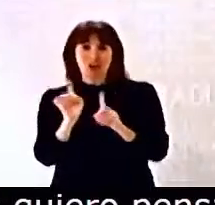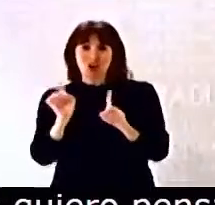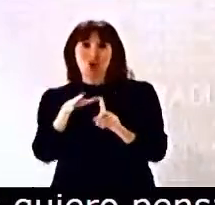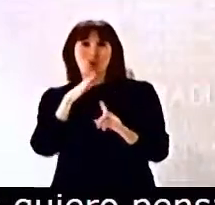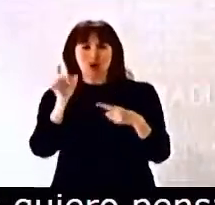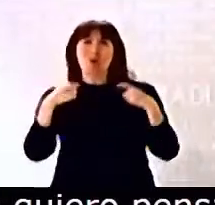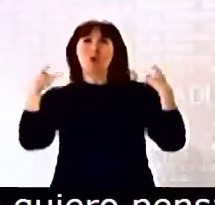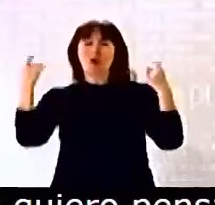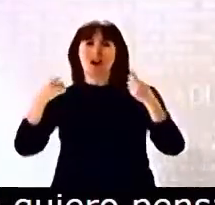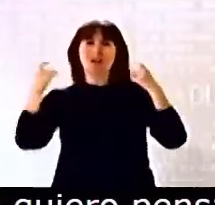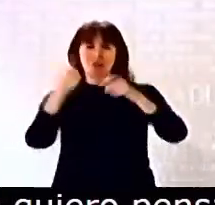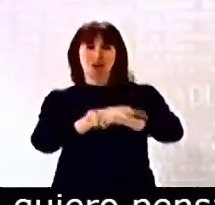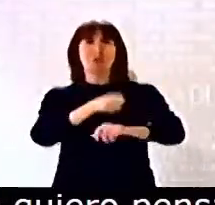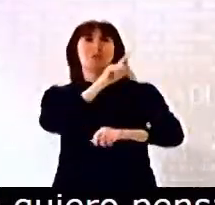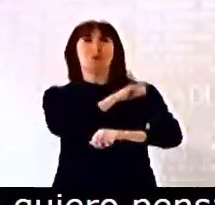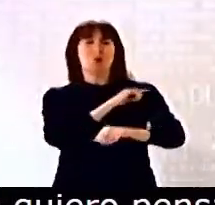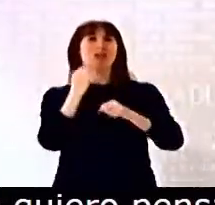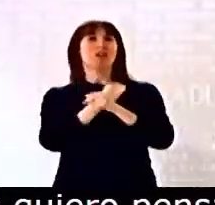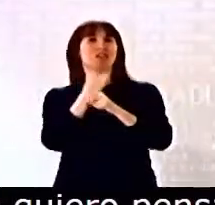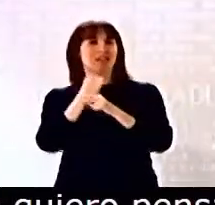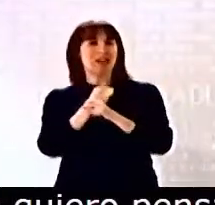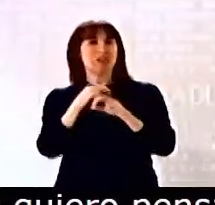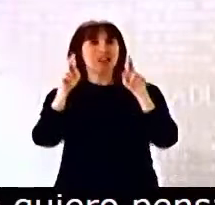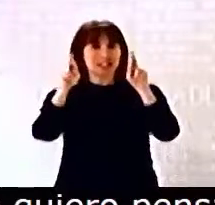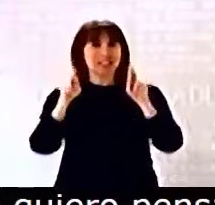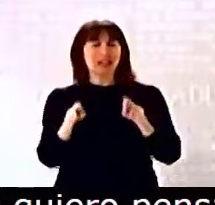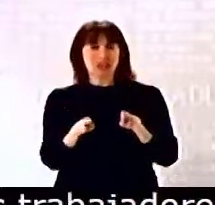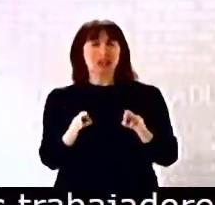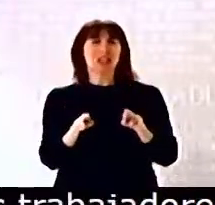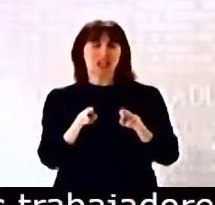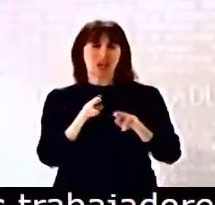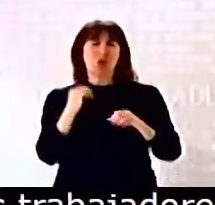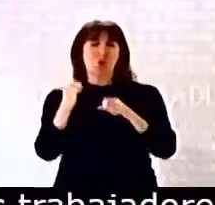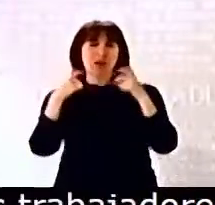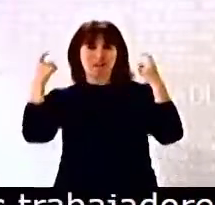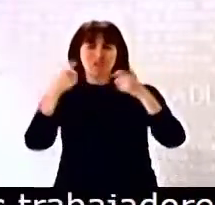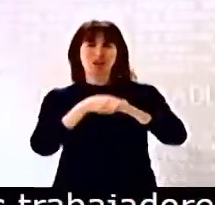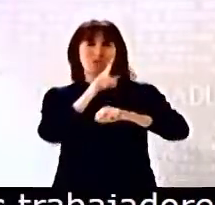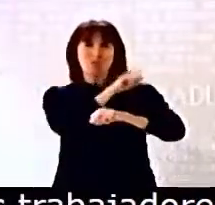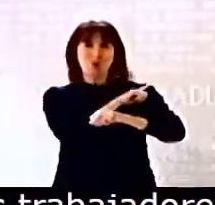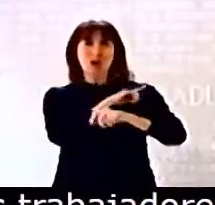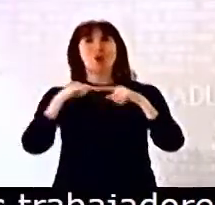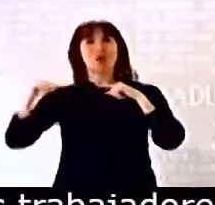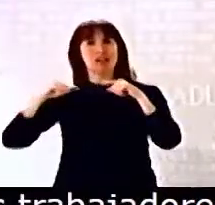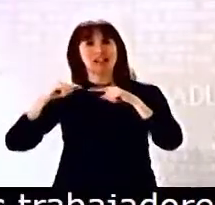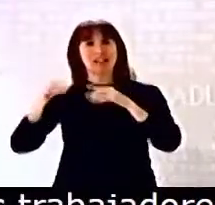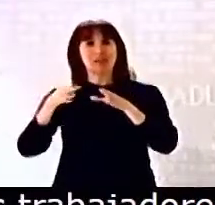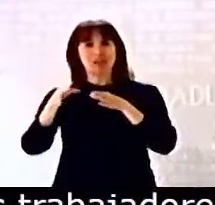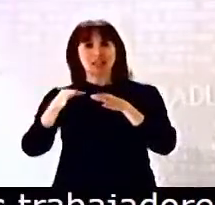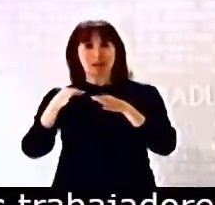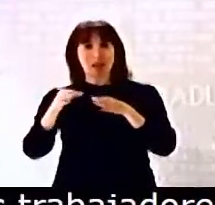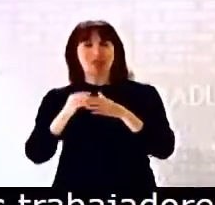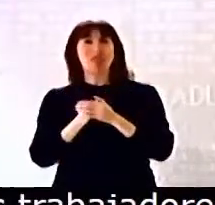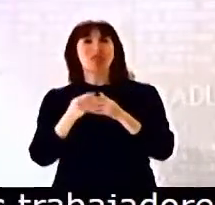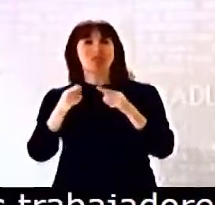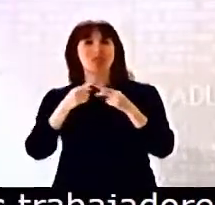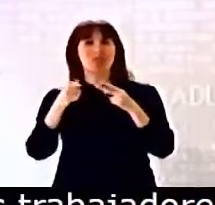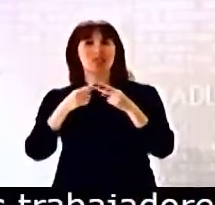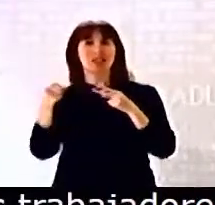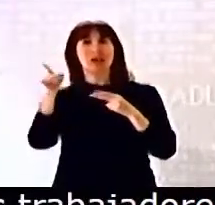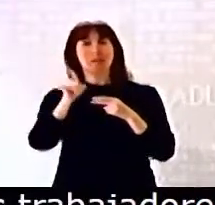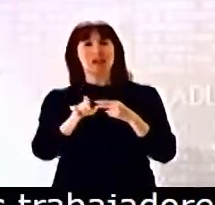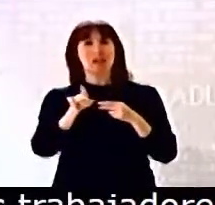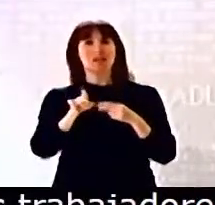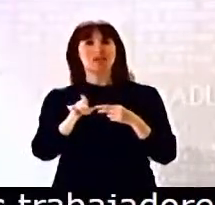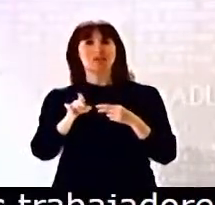parte de los trabajadores y trabajadoras de las residencias, por parte de los directivos del SEPAZ y, por